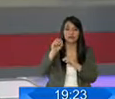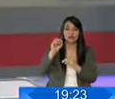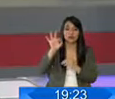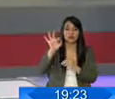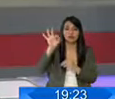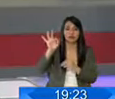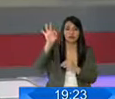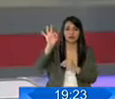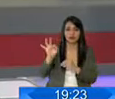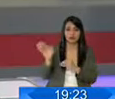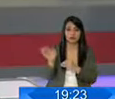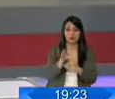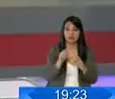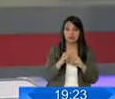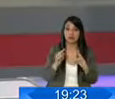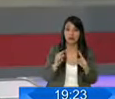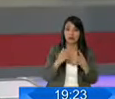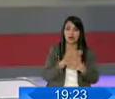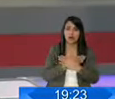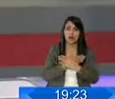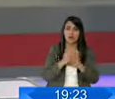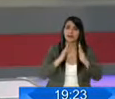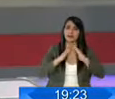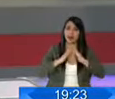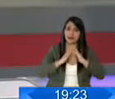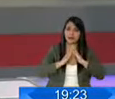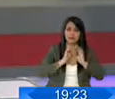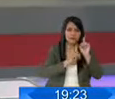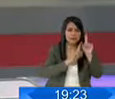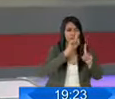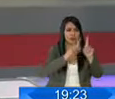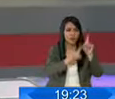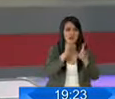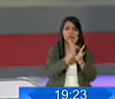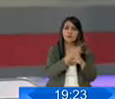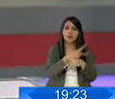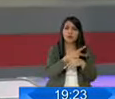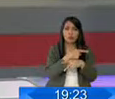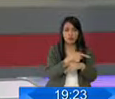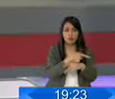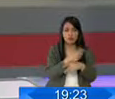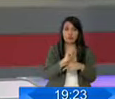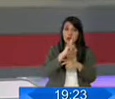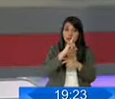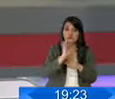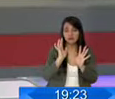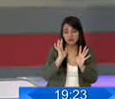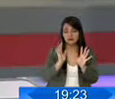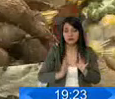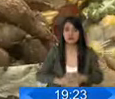0,09%. Sin embargo, amas de casa consultadas aseguran que el precio de los productos básicos se han incrementado.